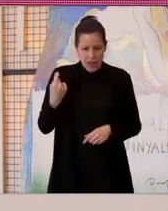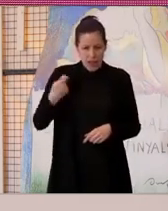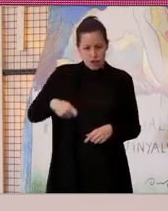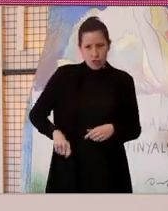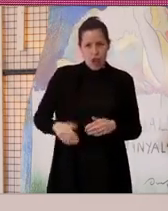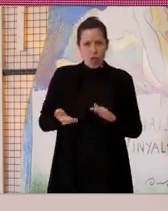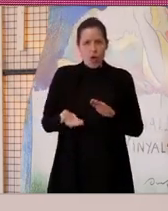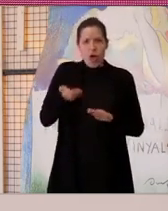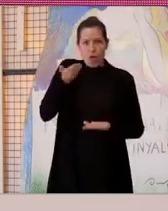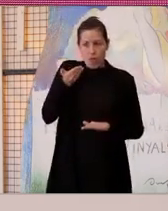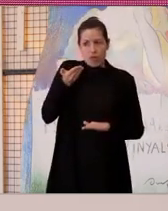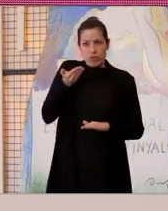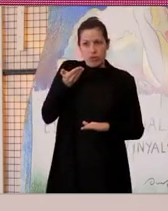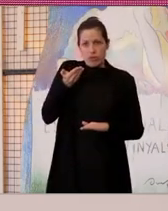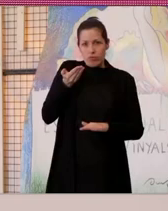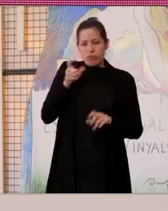promocionarse